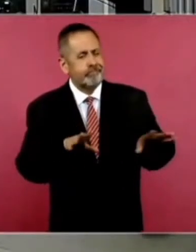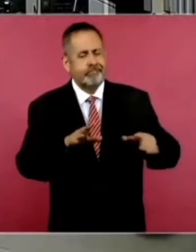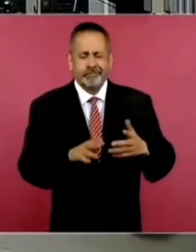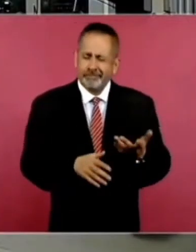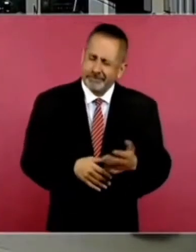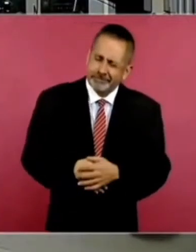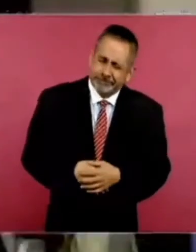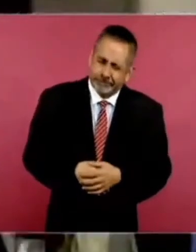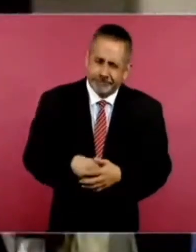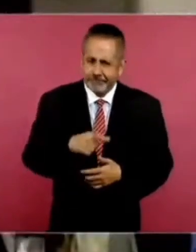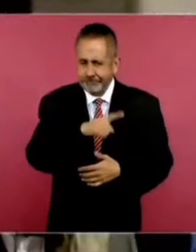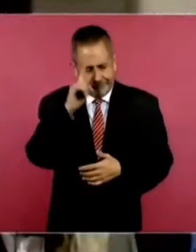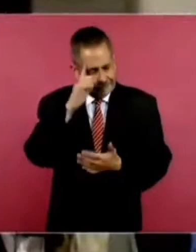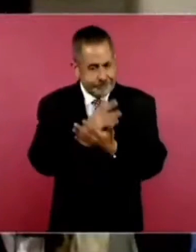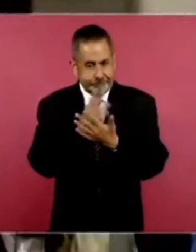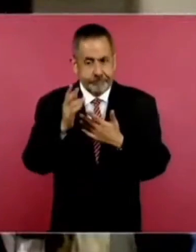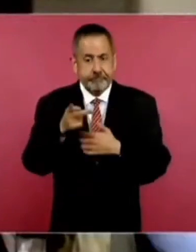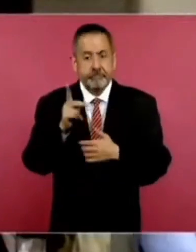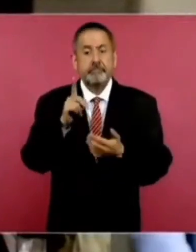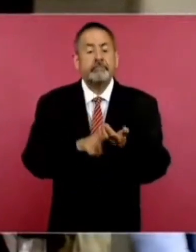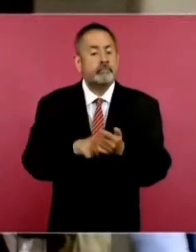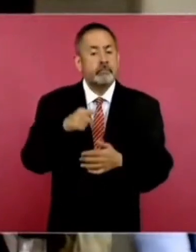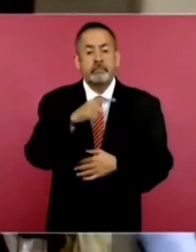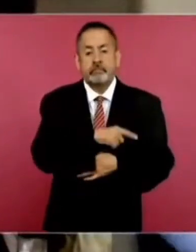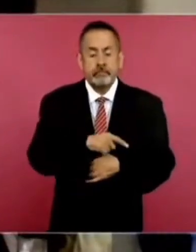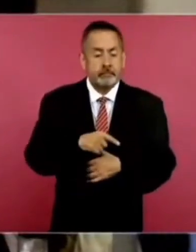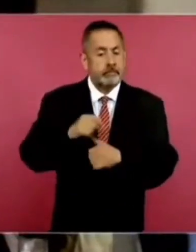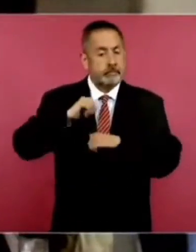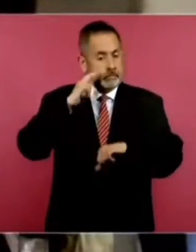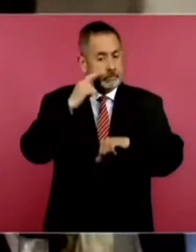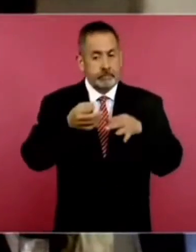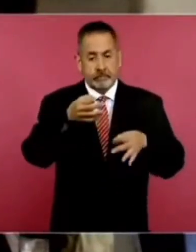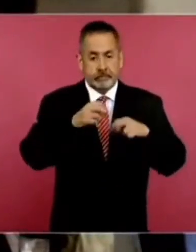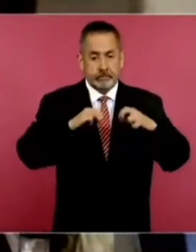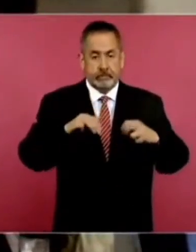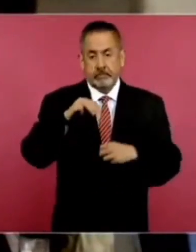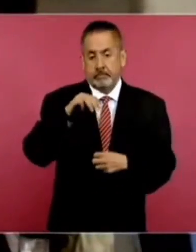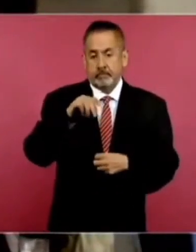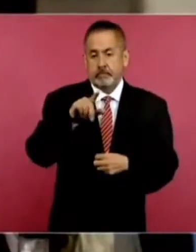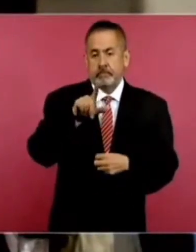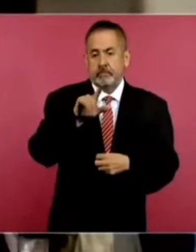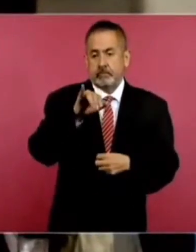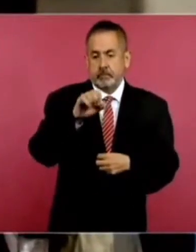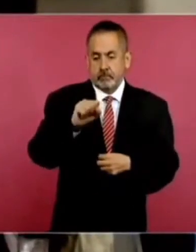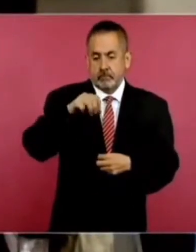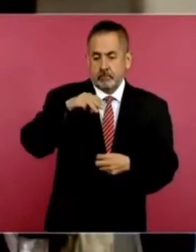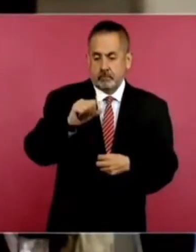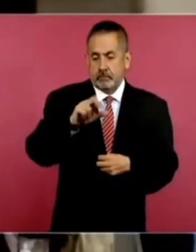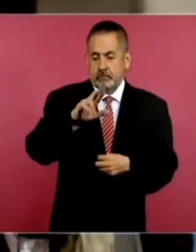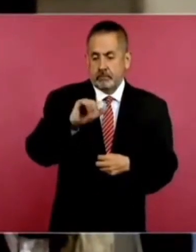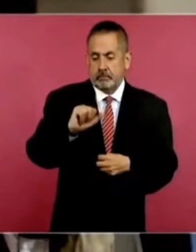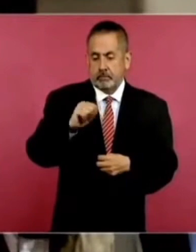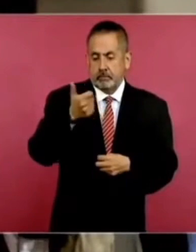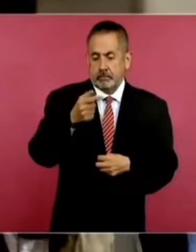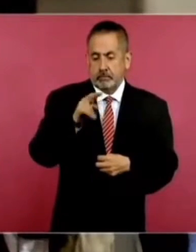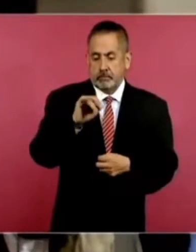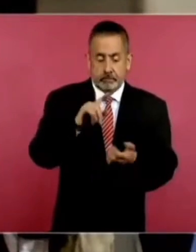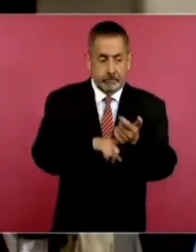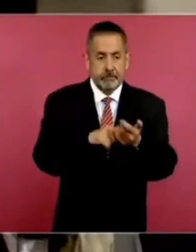parecer descabellado, presidente, pero el propio ministro Luis María Aguilar, que hoy en esa segunda sala también va a